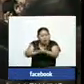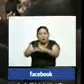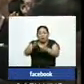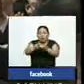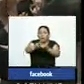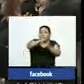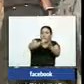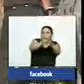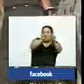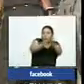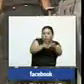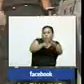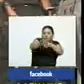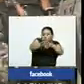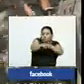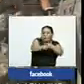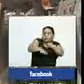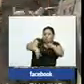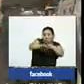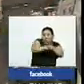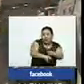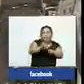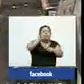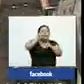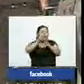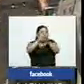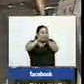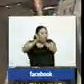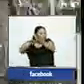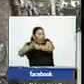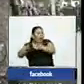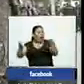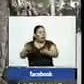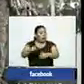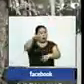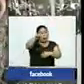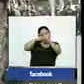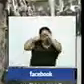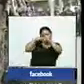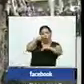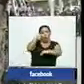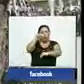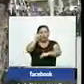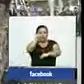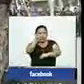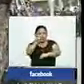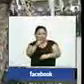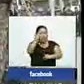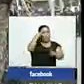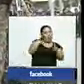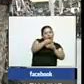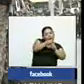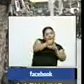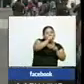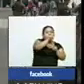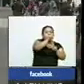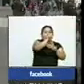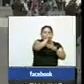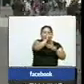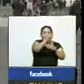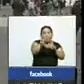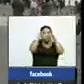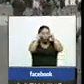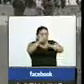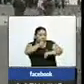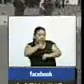etapa inicial del plan que contempla siete fases a ejecutar. Con imágenes de Gonzalo Tejada, Tatiana Funes, Noticiero Hechos.